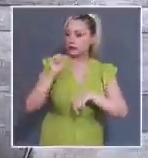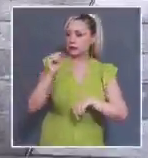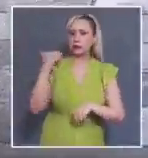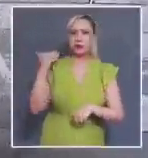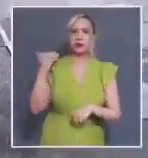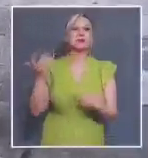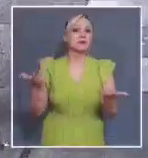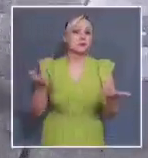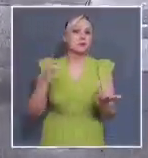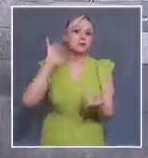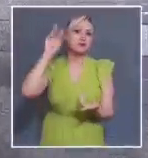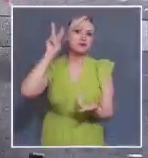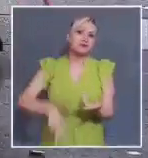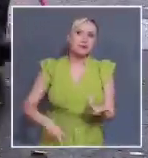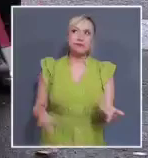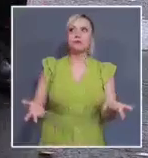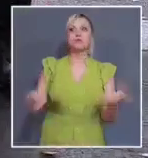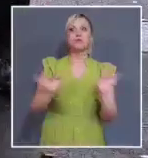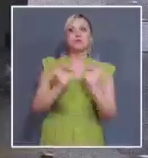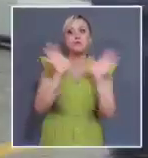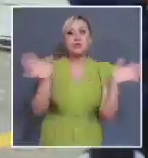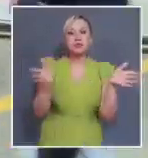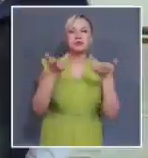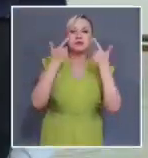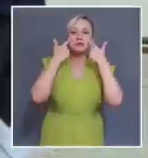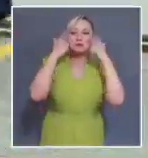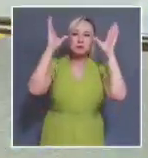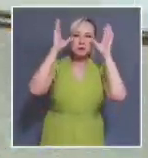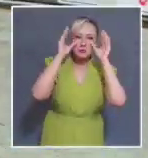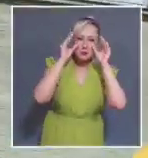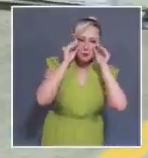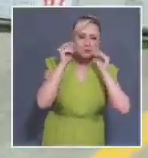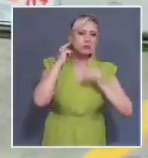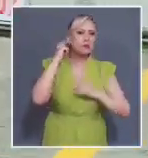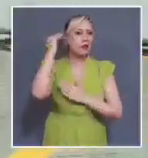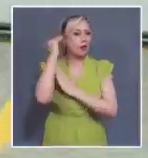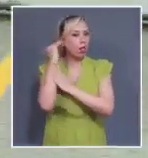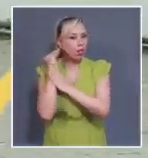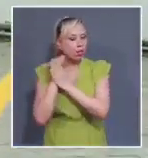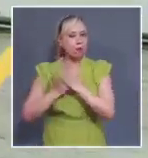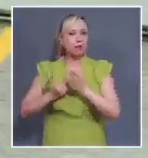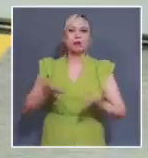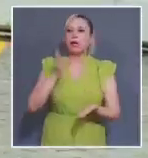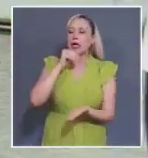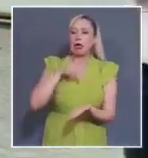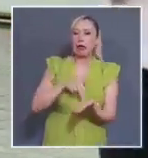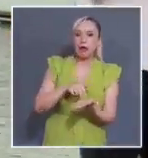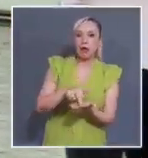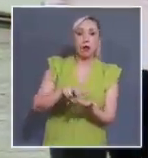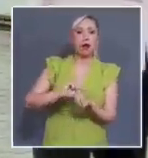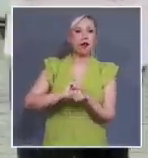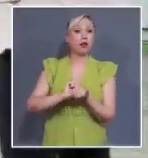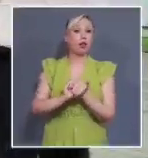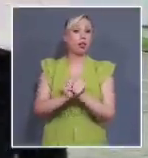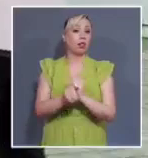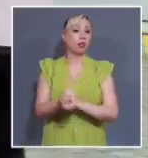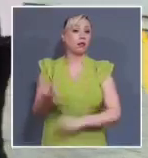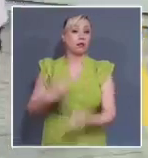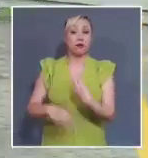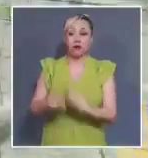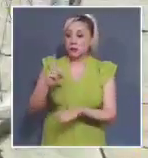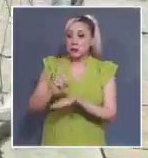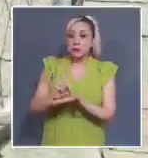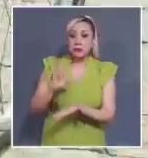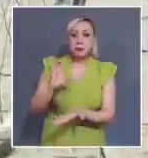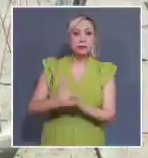diversos factores. Sostiene que la detección y la rehabilitación oportuna son de suma importancia, ya que limitan los efectos de la